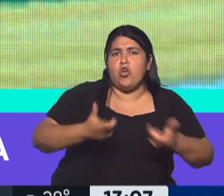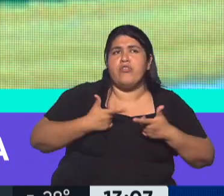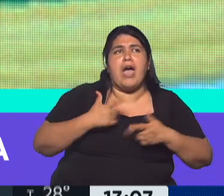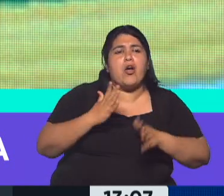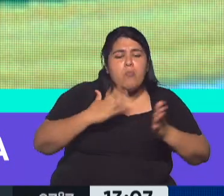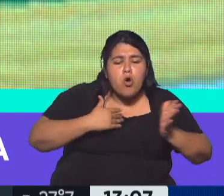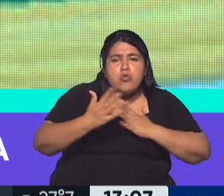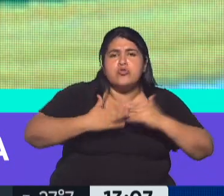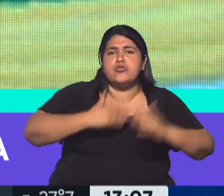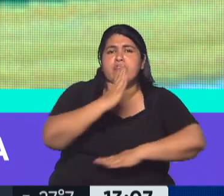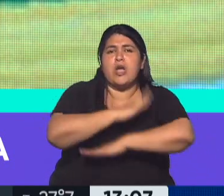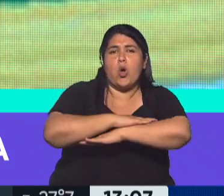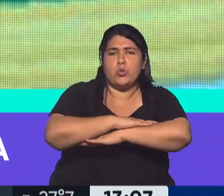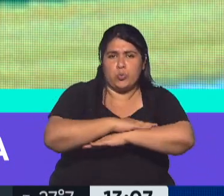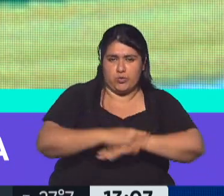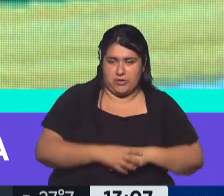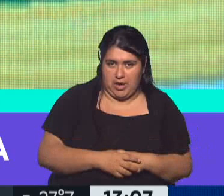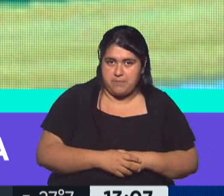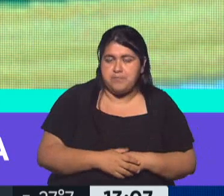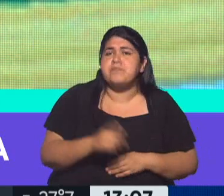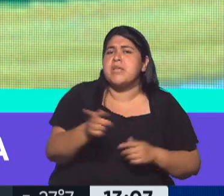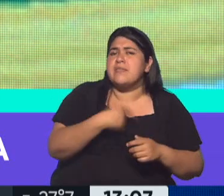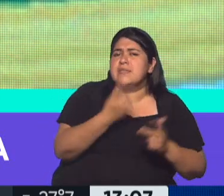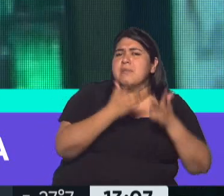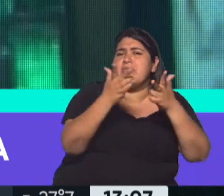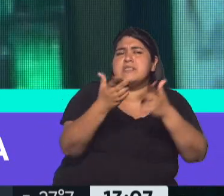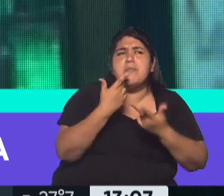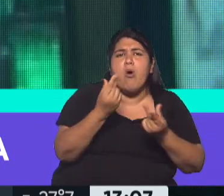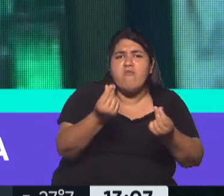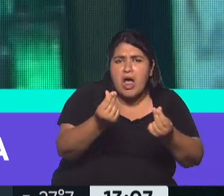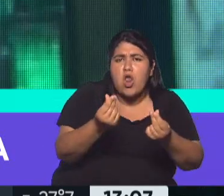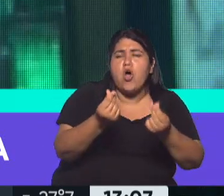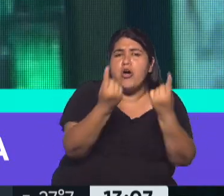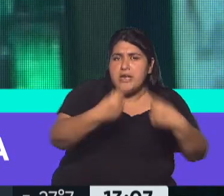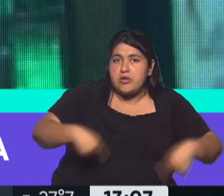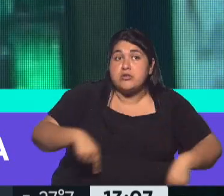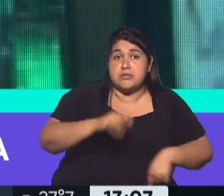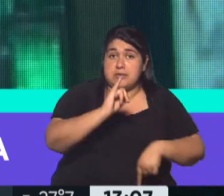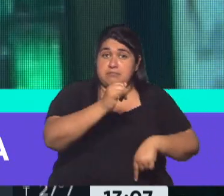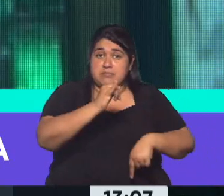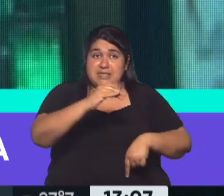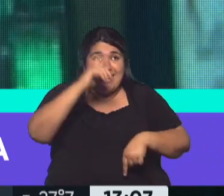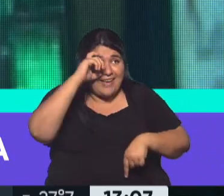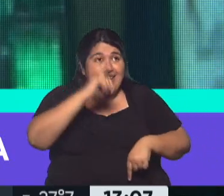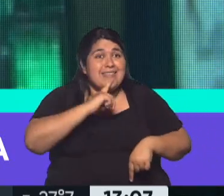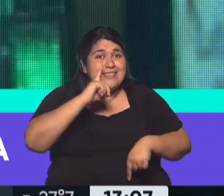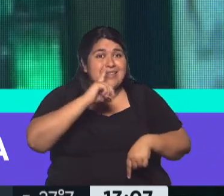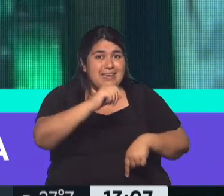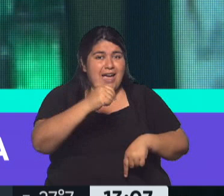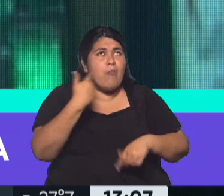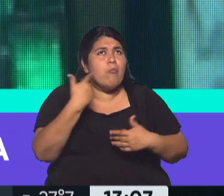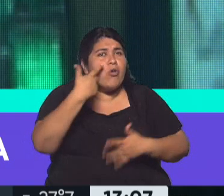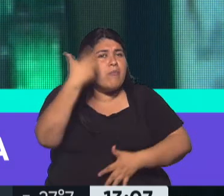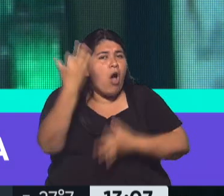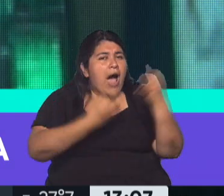comillas, valores, ¿no? Porque muchas veces se habla de los valores, bueno, también hay Claro, cuestiones y vinculadas con los valores. desde la ética uno puede analizar todo esto, ¿no? Por